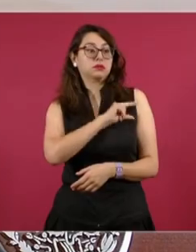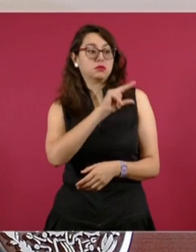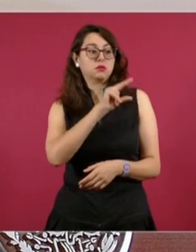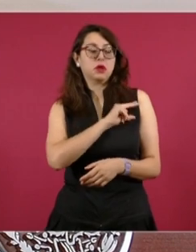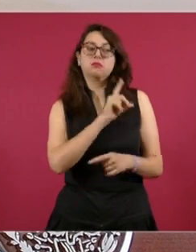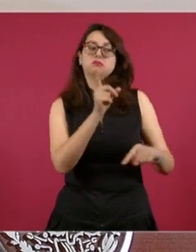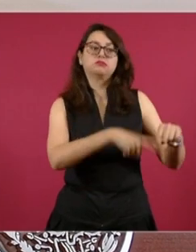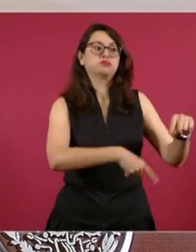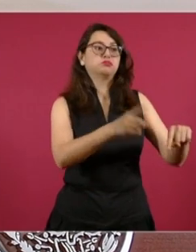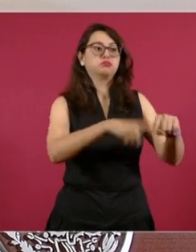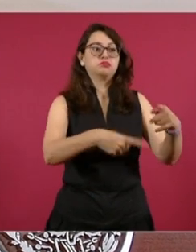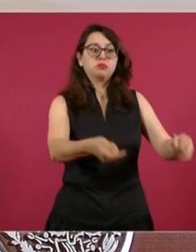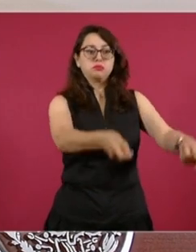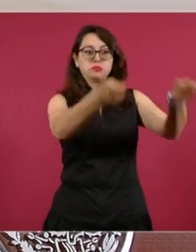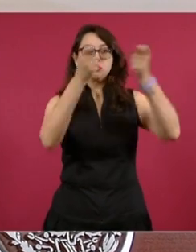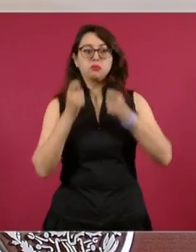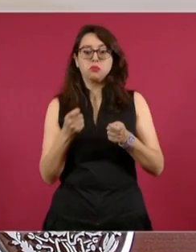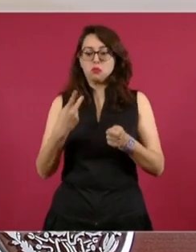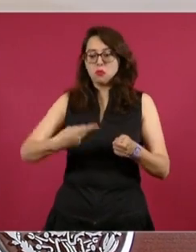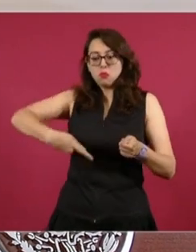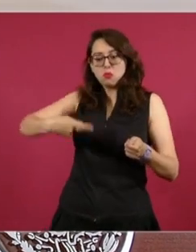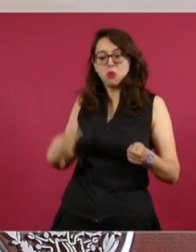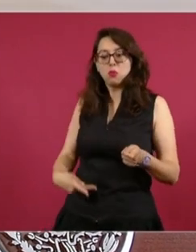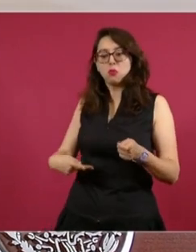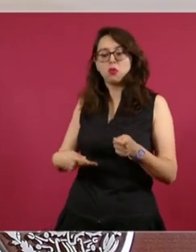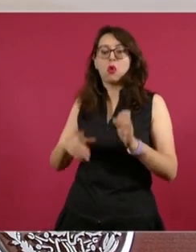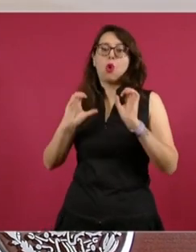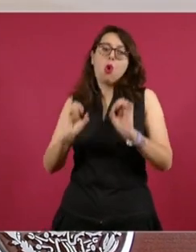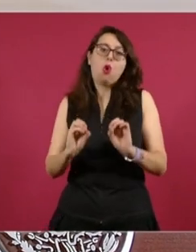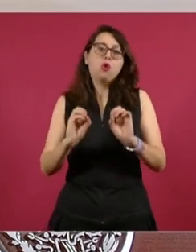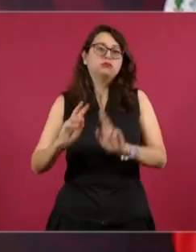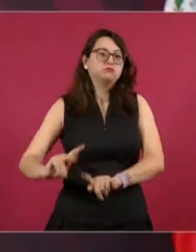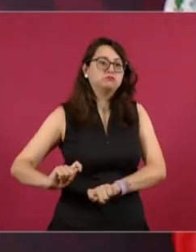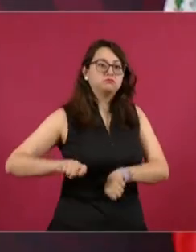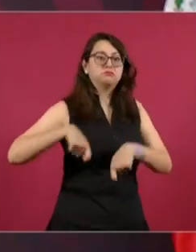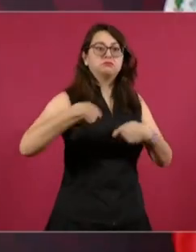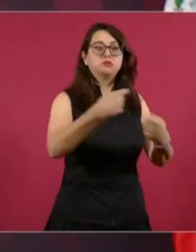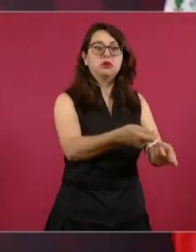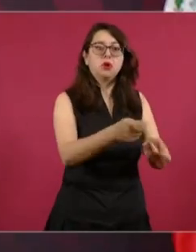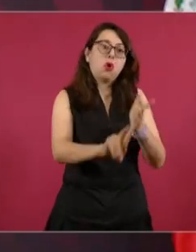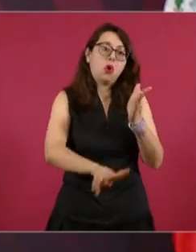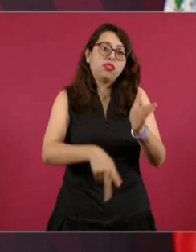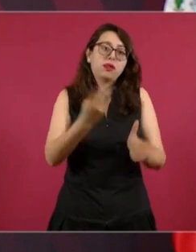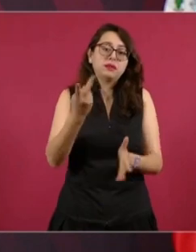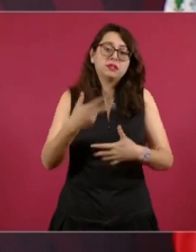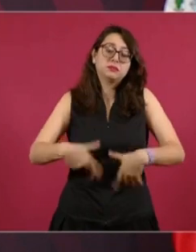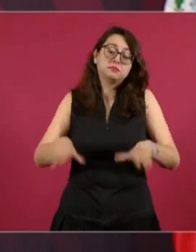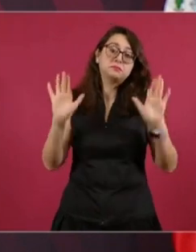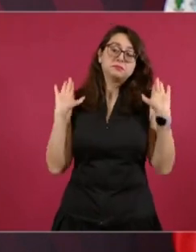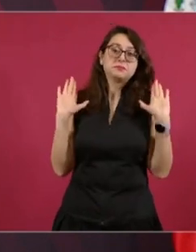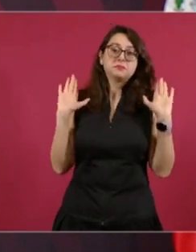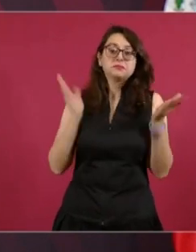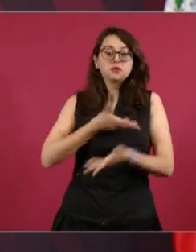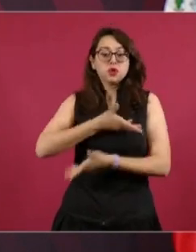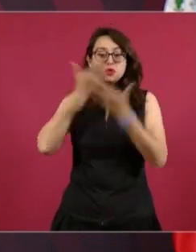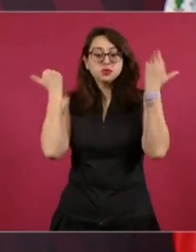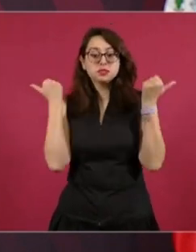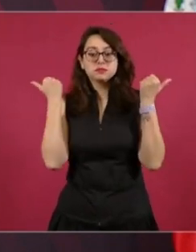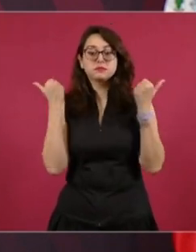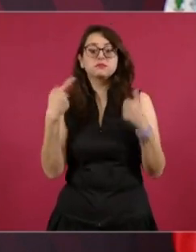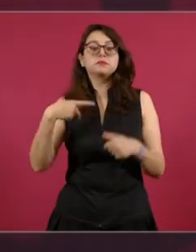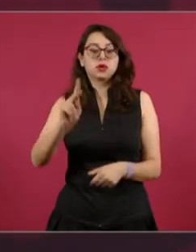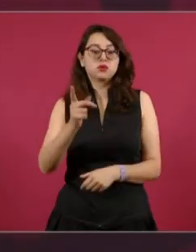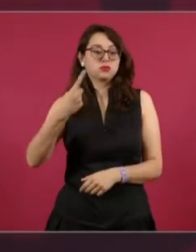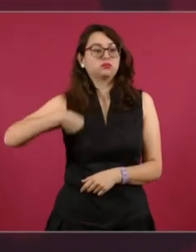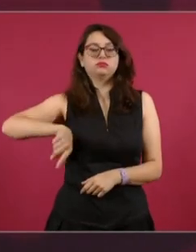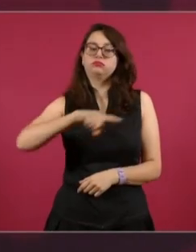Pero nosotros consideramos que sí hay cosas que deben de